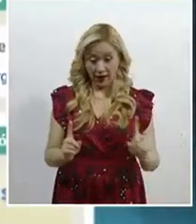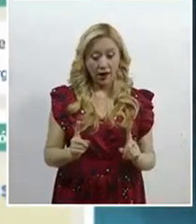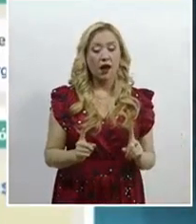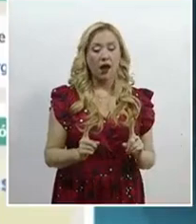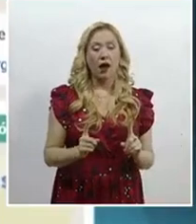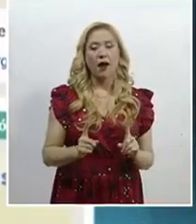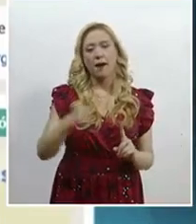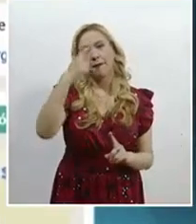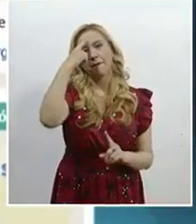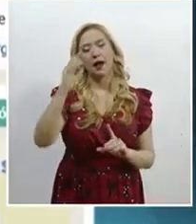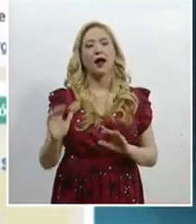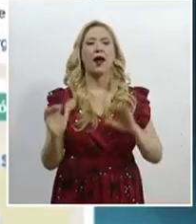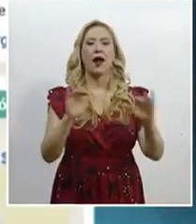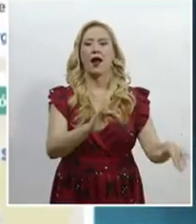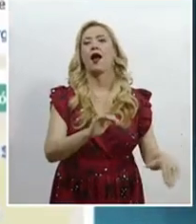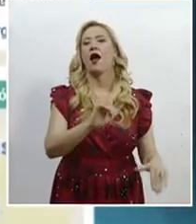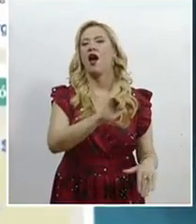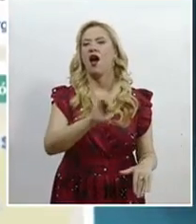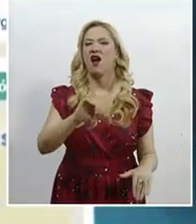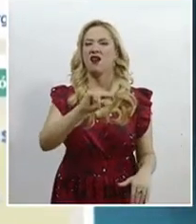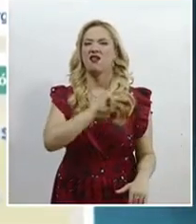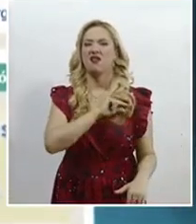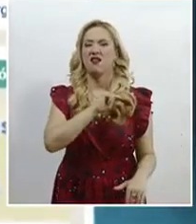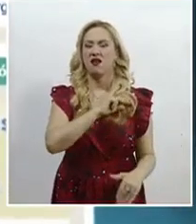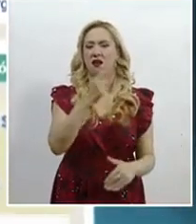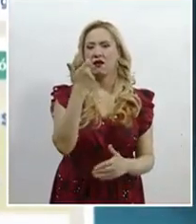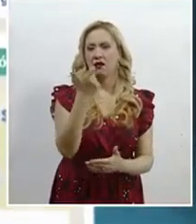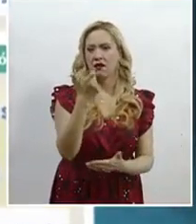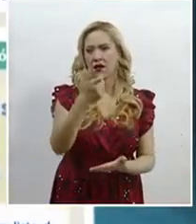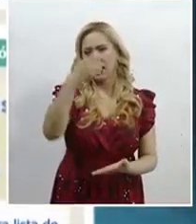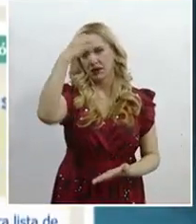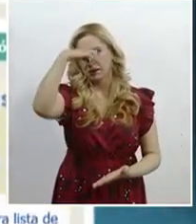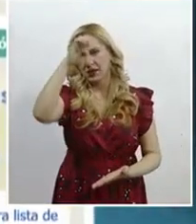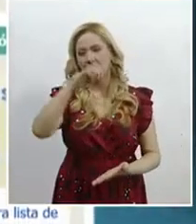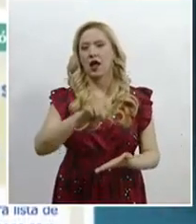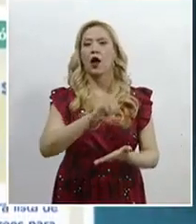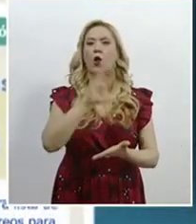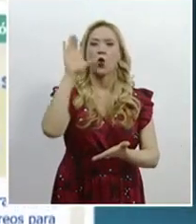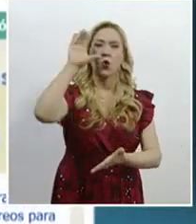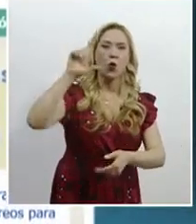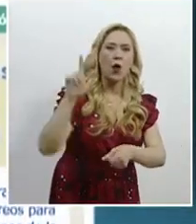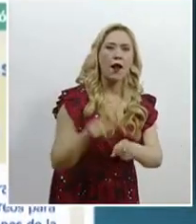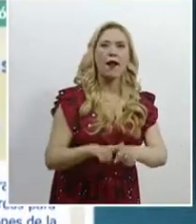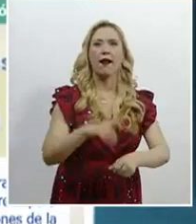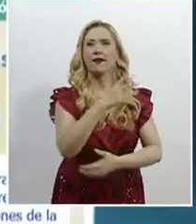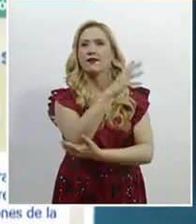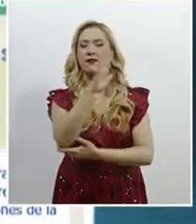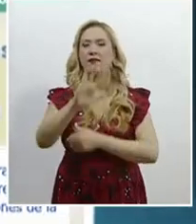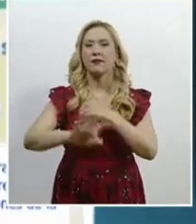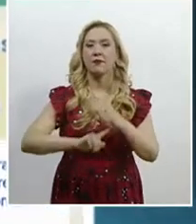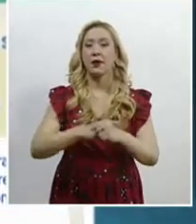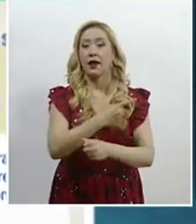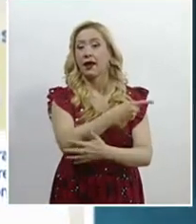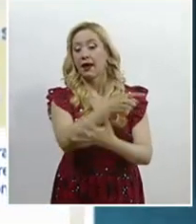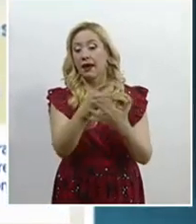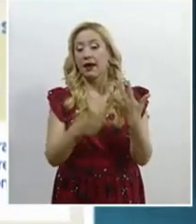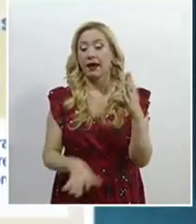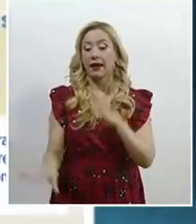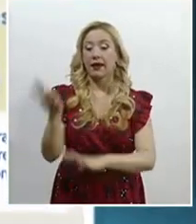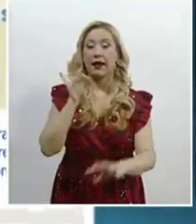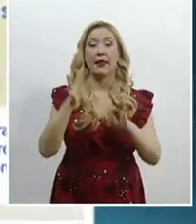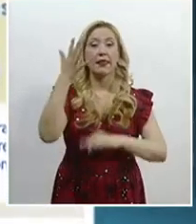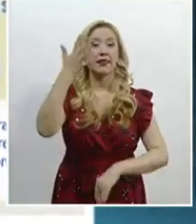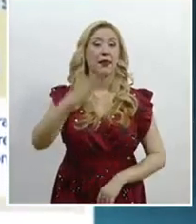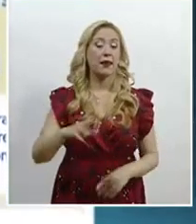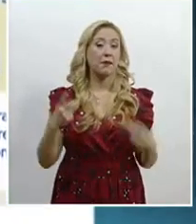la Relatoría Especial sobre los Derechos Económicos, Sociales, Culturales y Ambientales. Entre los 10 finalistas se encuentra el